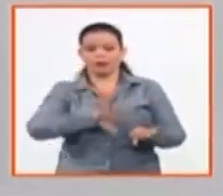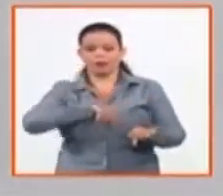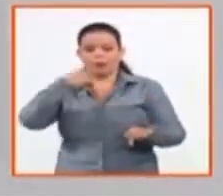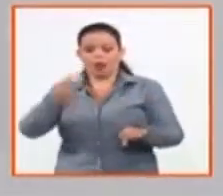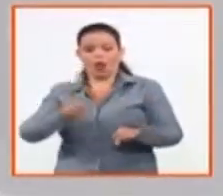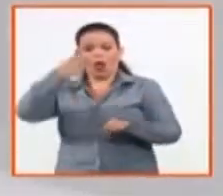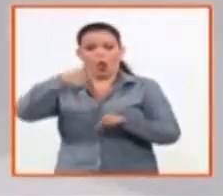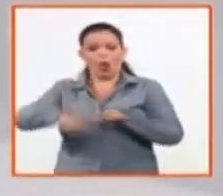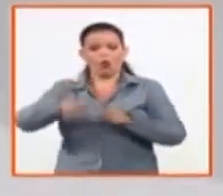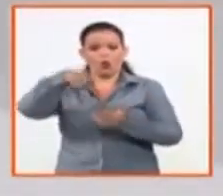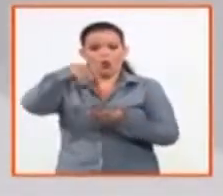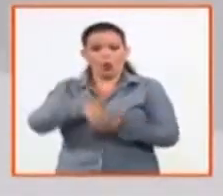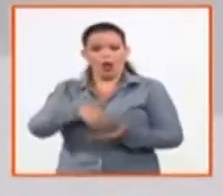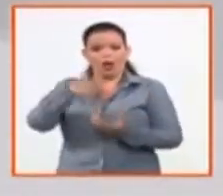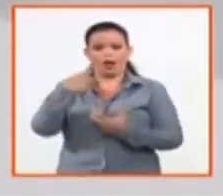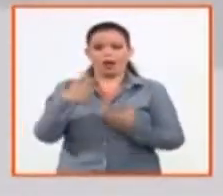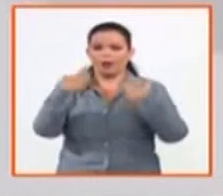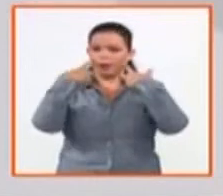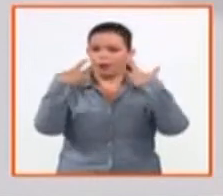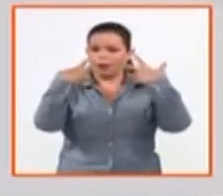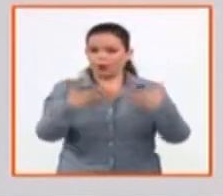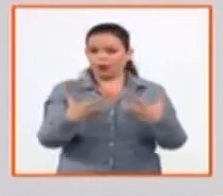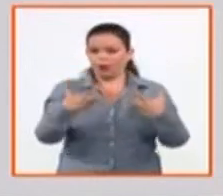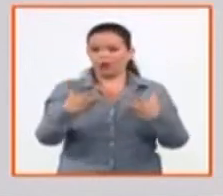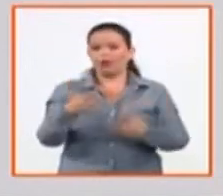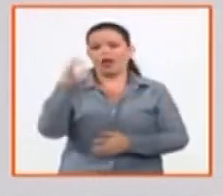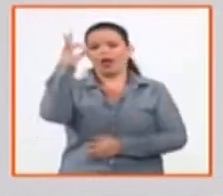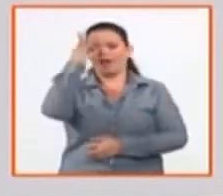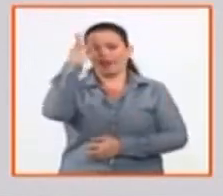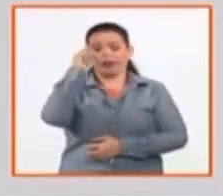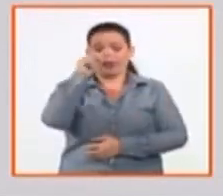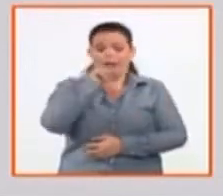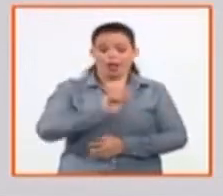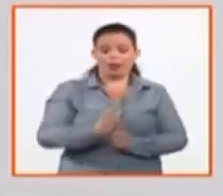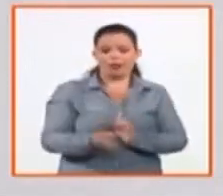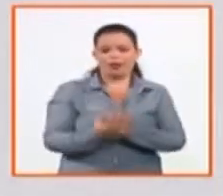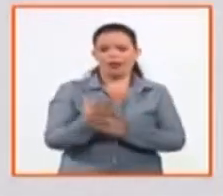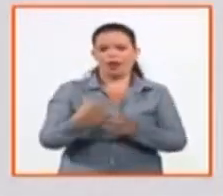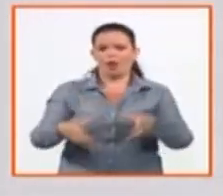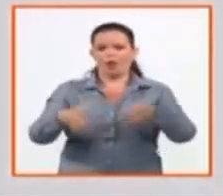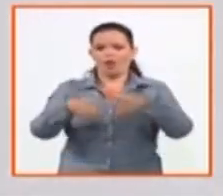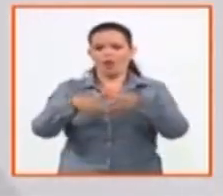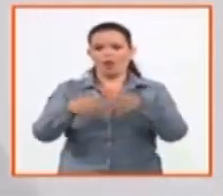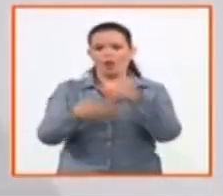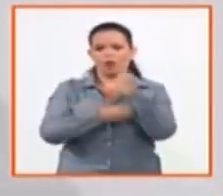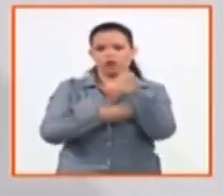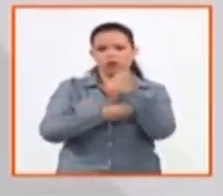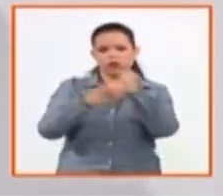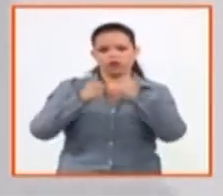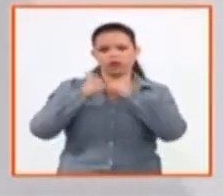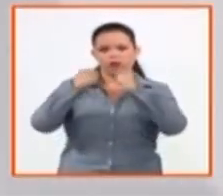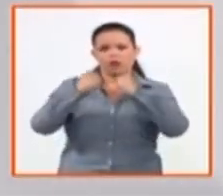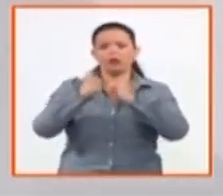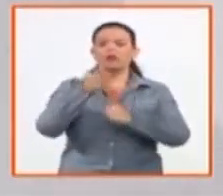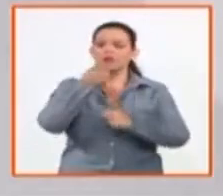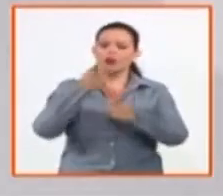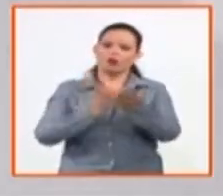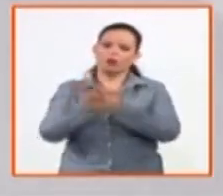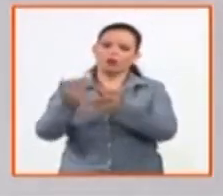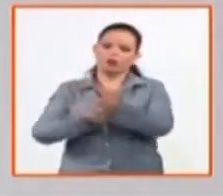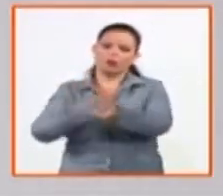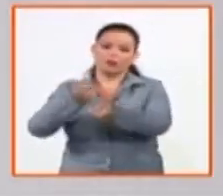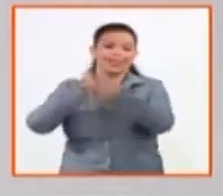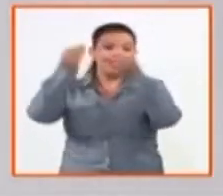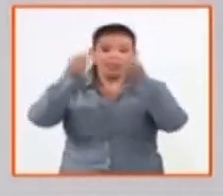los talibanes hasta crearon una fuerza militar para combatirlos. Los talibanes han sido una fuerza que siempre han luchado